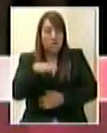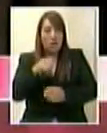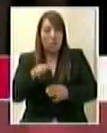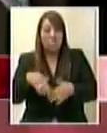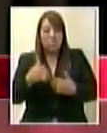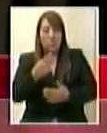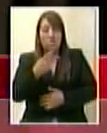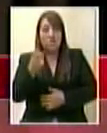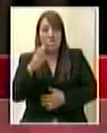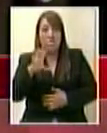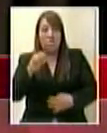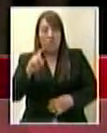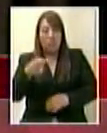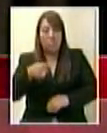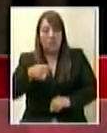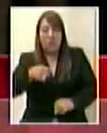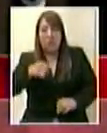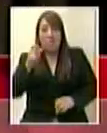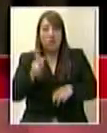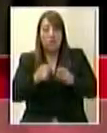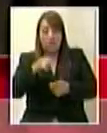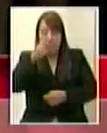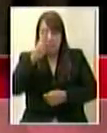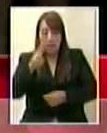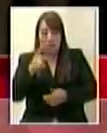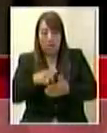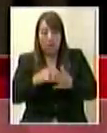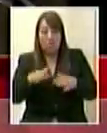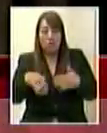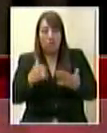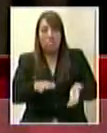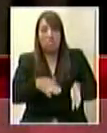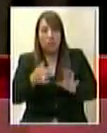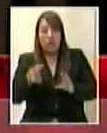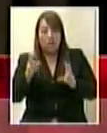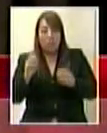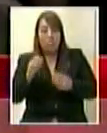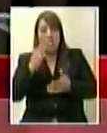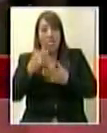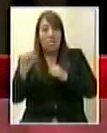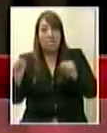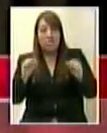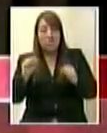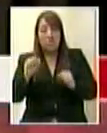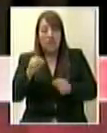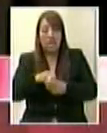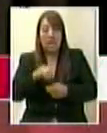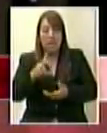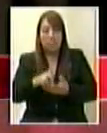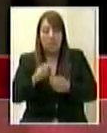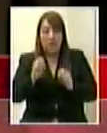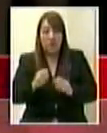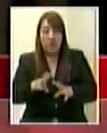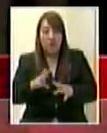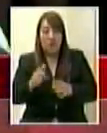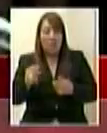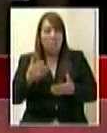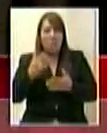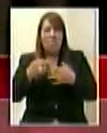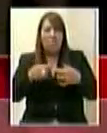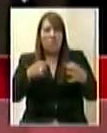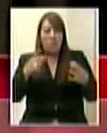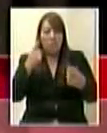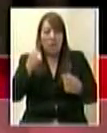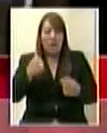posibles 250.000 ciudadanos peruanos que pueden morir en el caso de un sismo en Lima, y que dejen las revanchas políticas